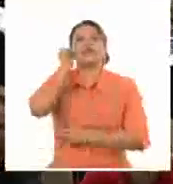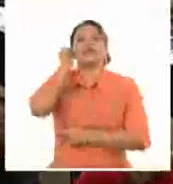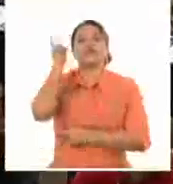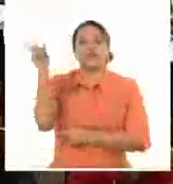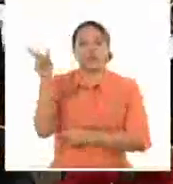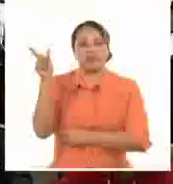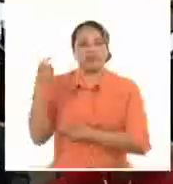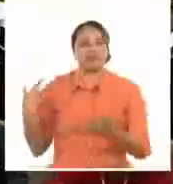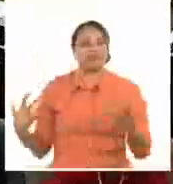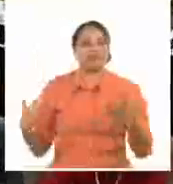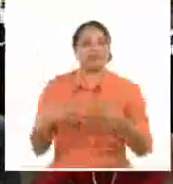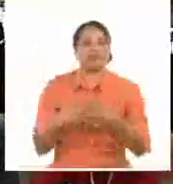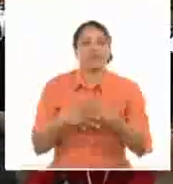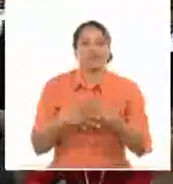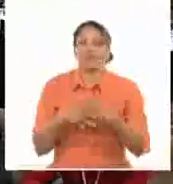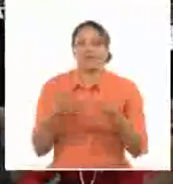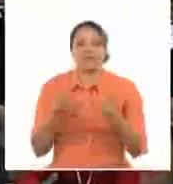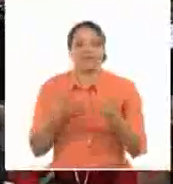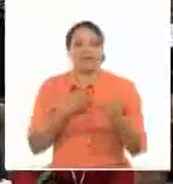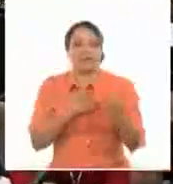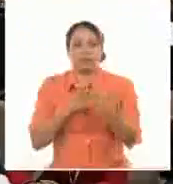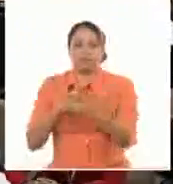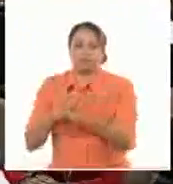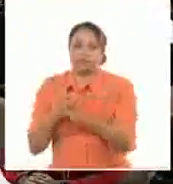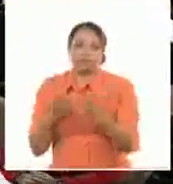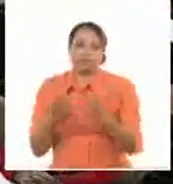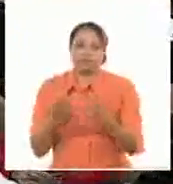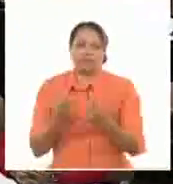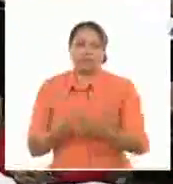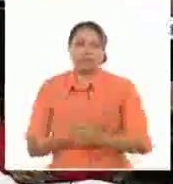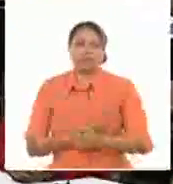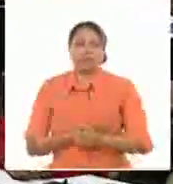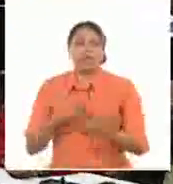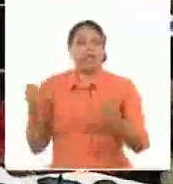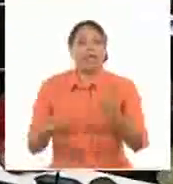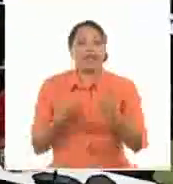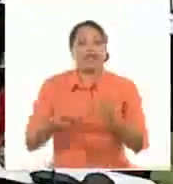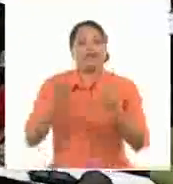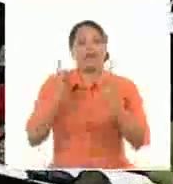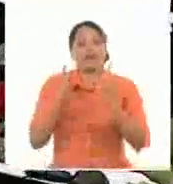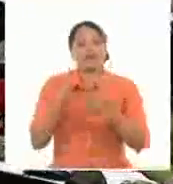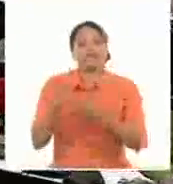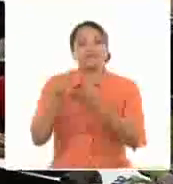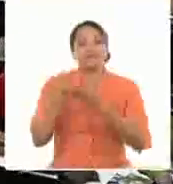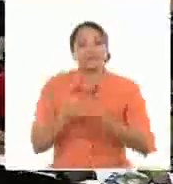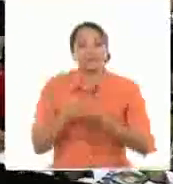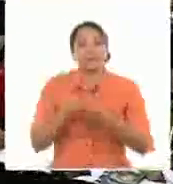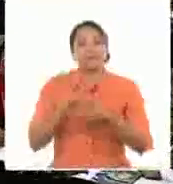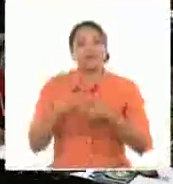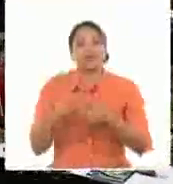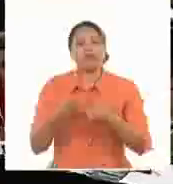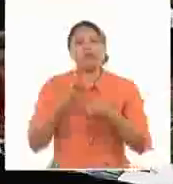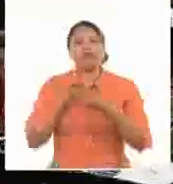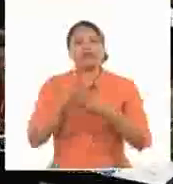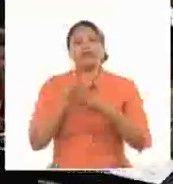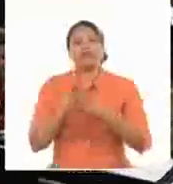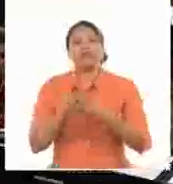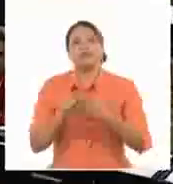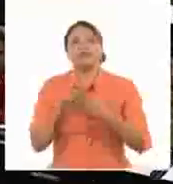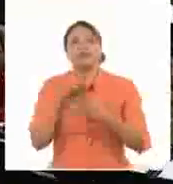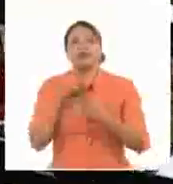asociada con las hostilidades. La guerra política requiere de la cooperación de los servicios armados, diplomacia